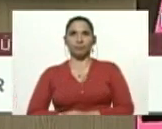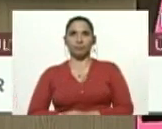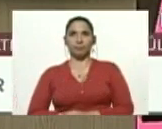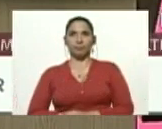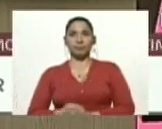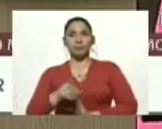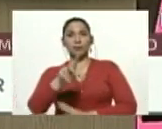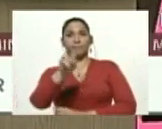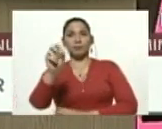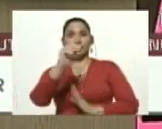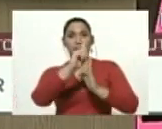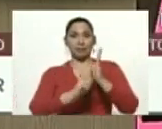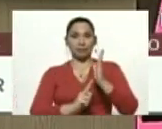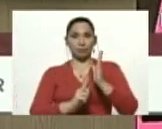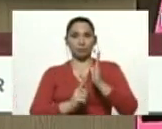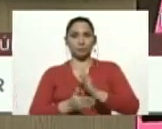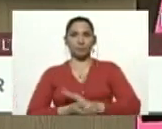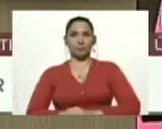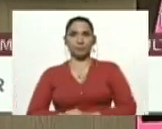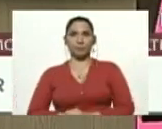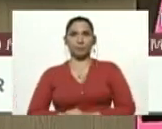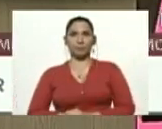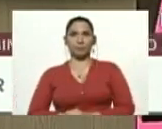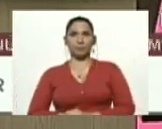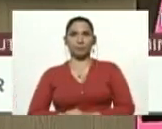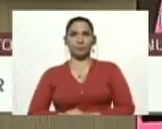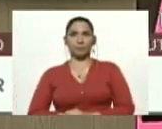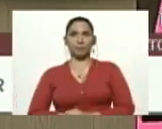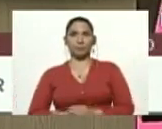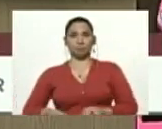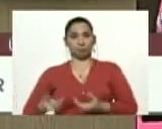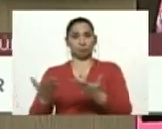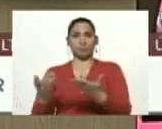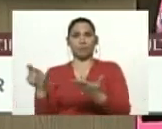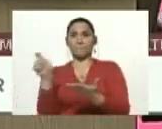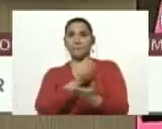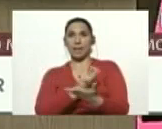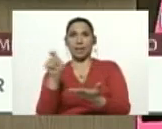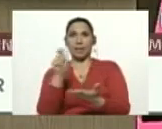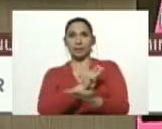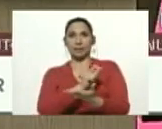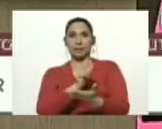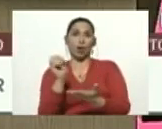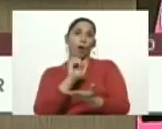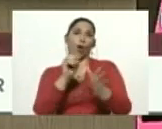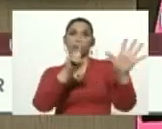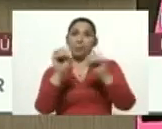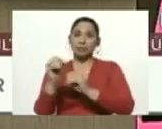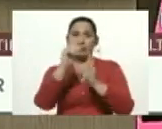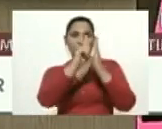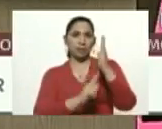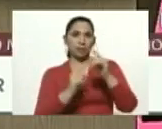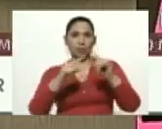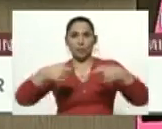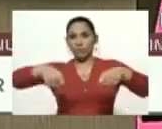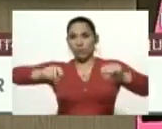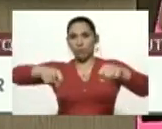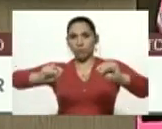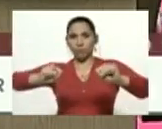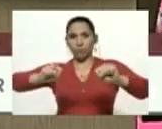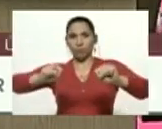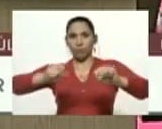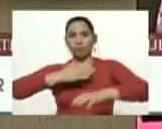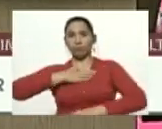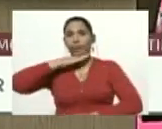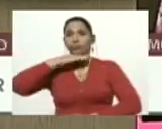esos 120 litros le sirva para el mes, o los 60 litros para los motorizados le alcance